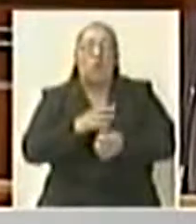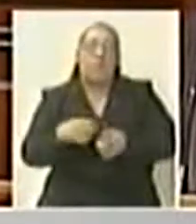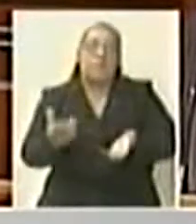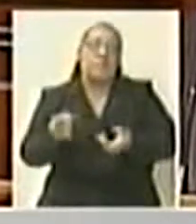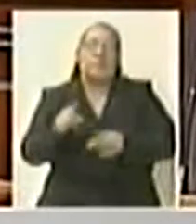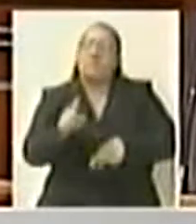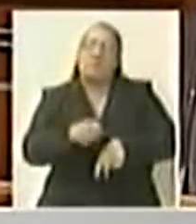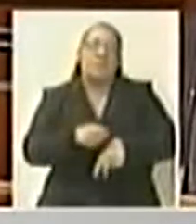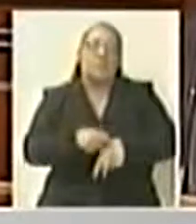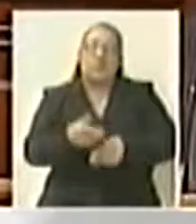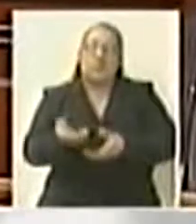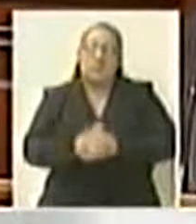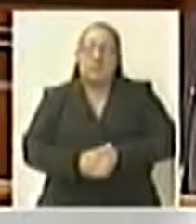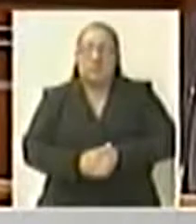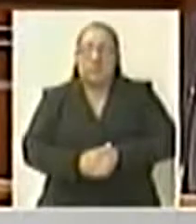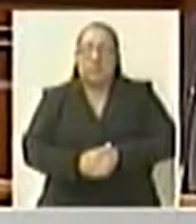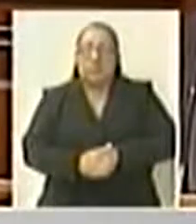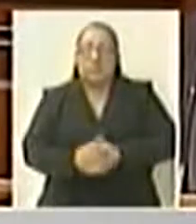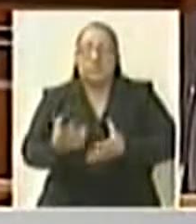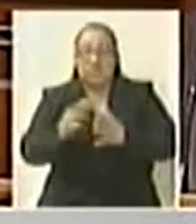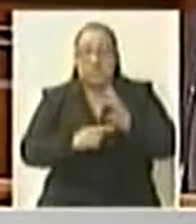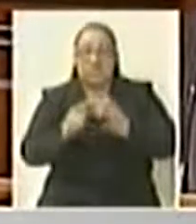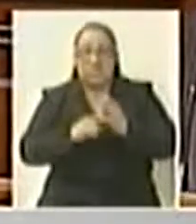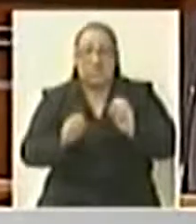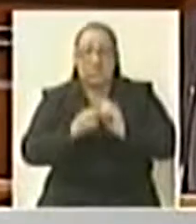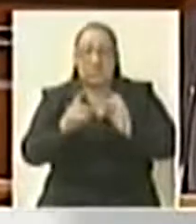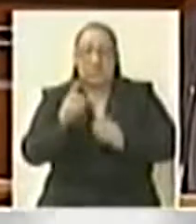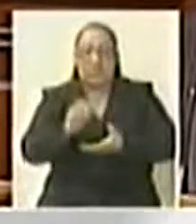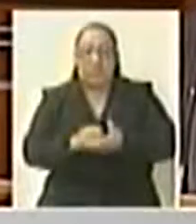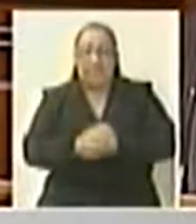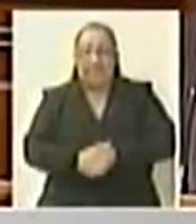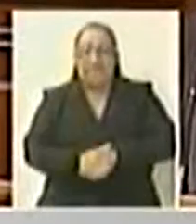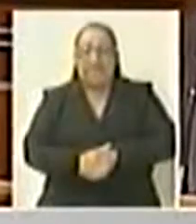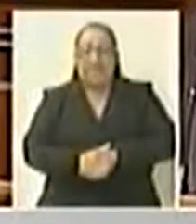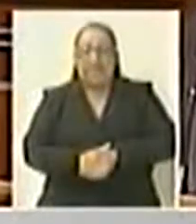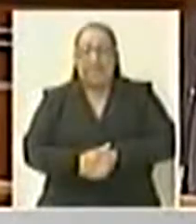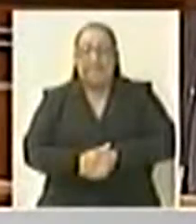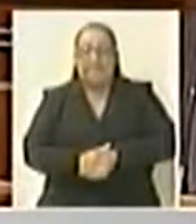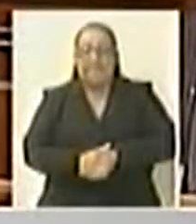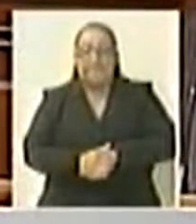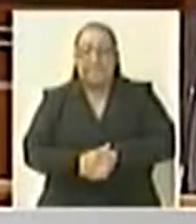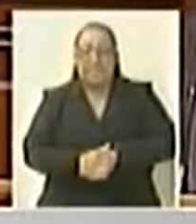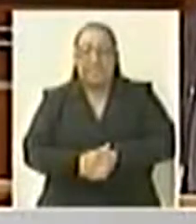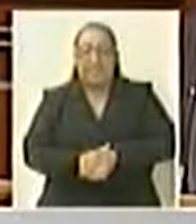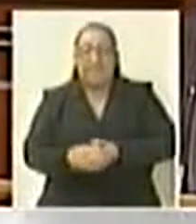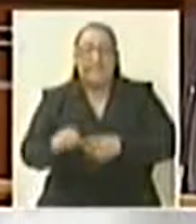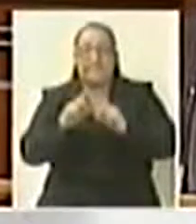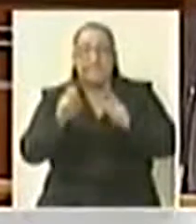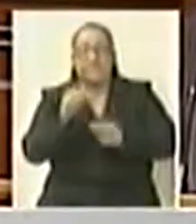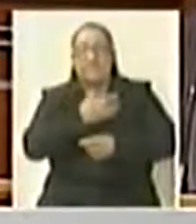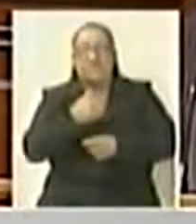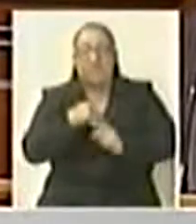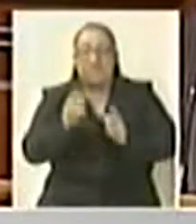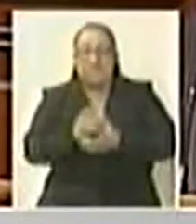eso ya no. Por eso se quieren las reglas claras. Y una de las reglas claras es, haciéndole una pregunta a los presidentes